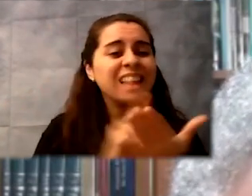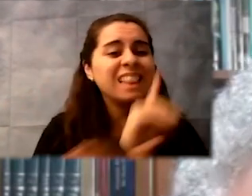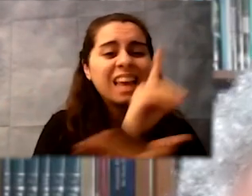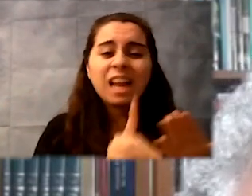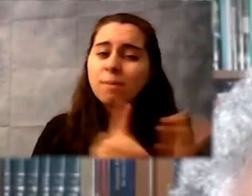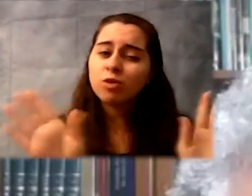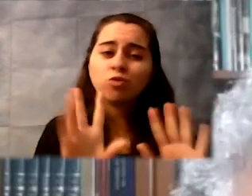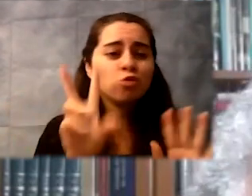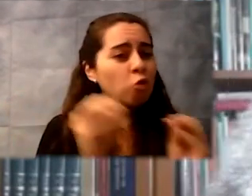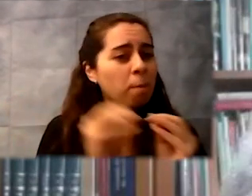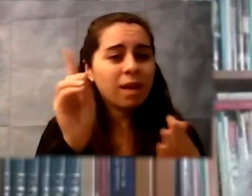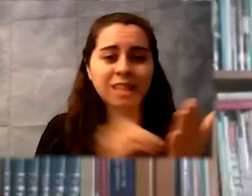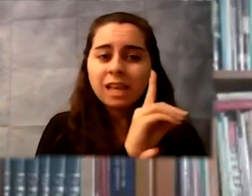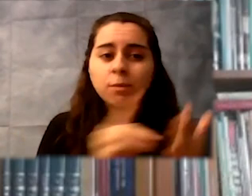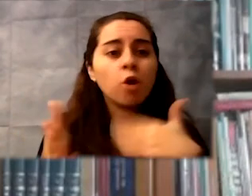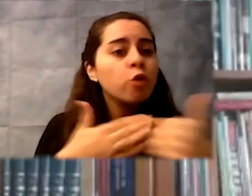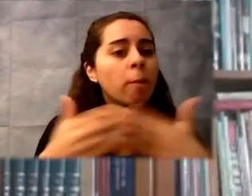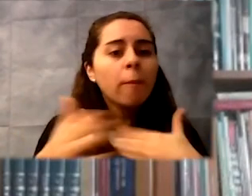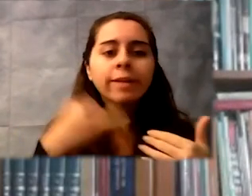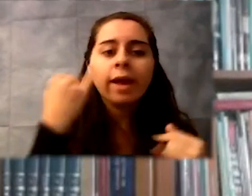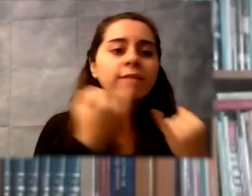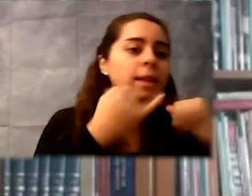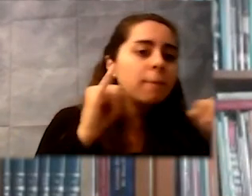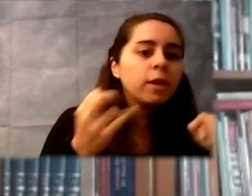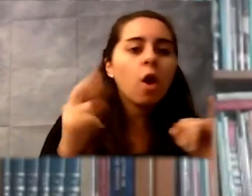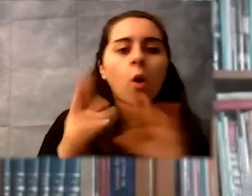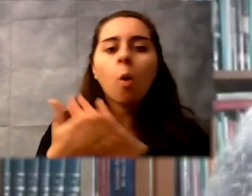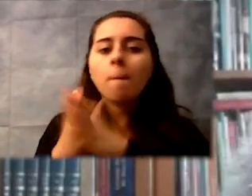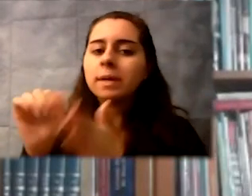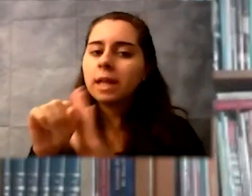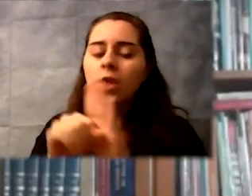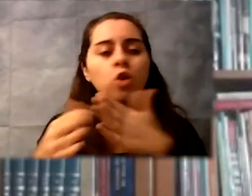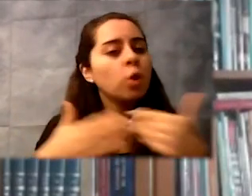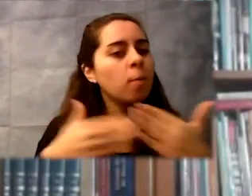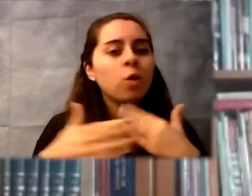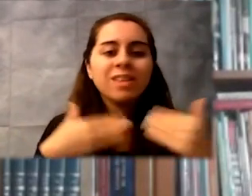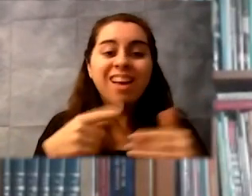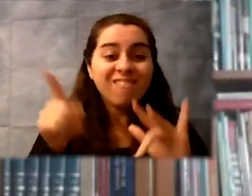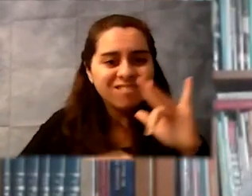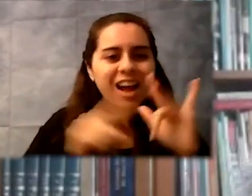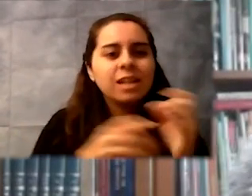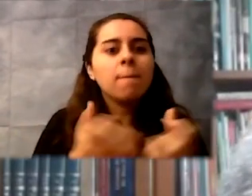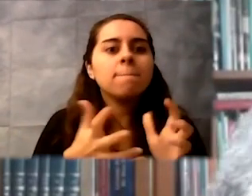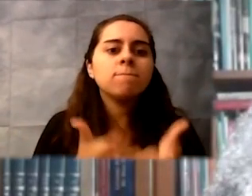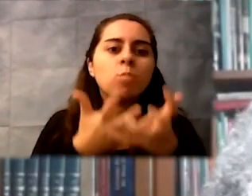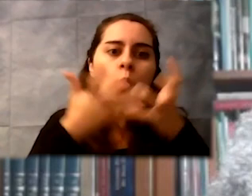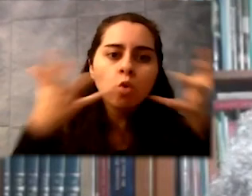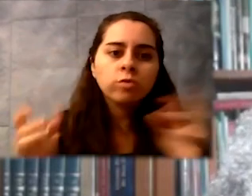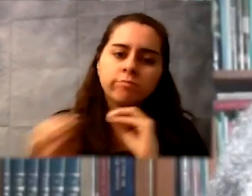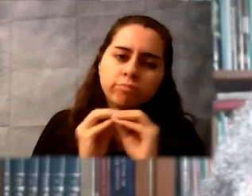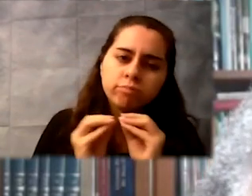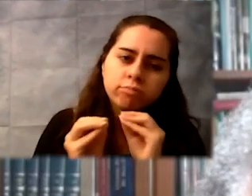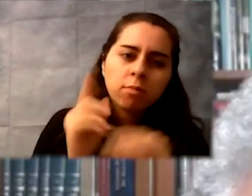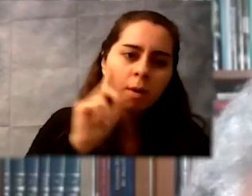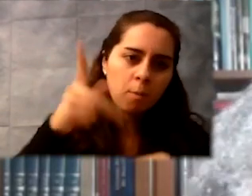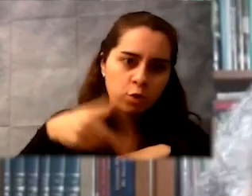país, no importa cuál es el estatus que uno esté pensando para Puerto Rico. Y creo que por ahí es que van las diferencias, un poco todas esas tensiones de los años 70,